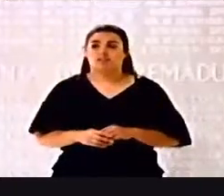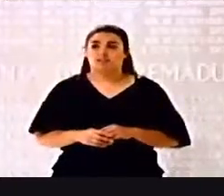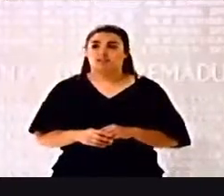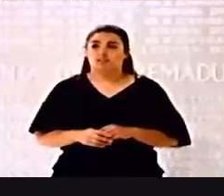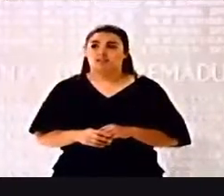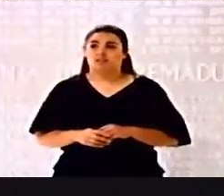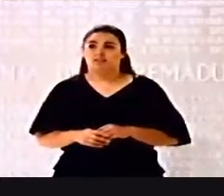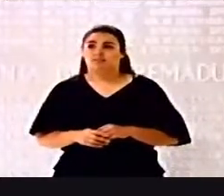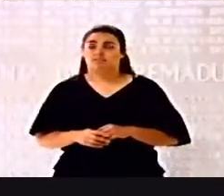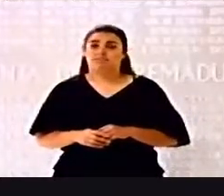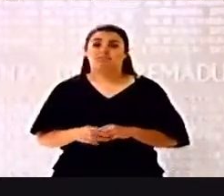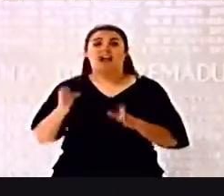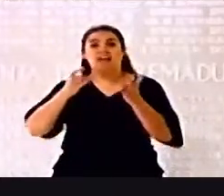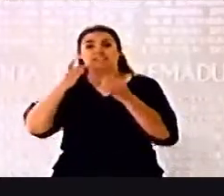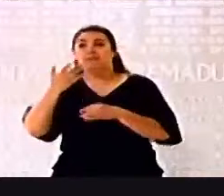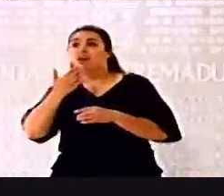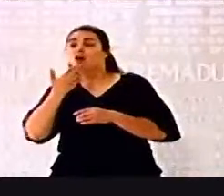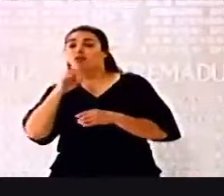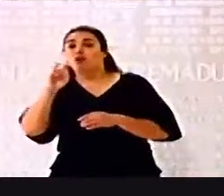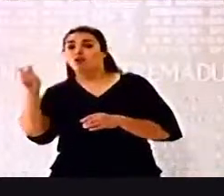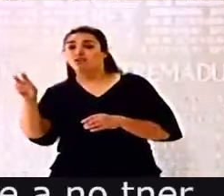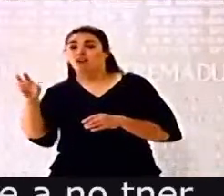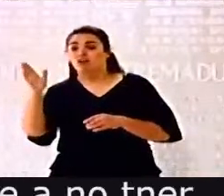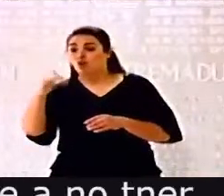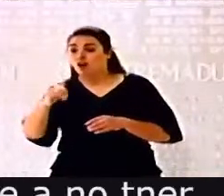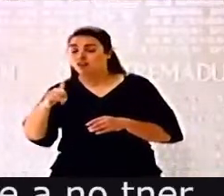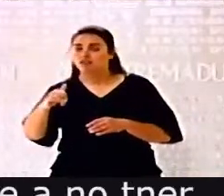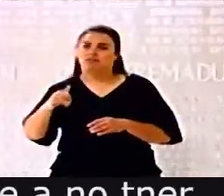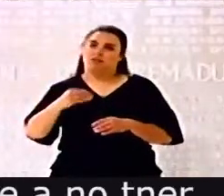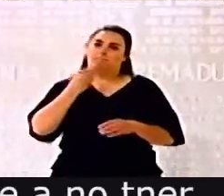frente a no tener ninguna actividad de ocio.